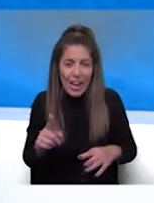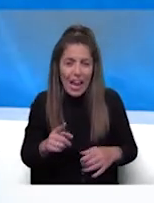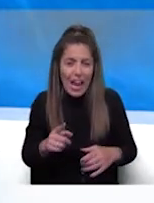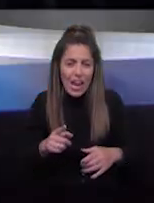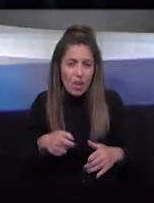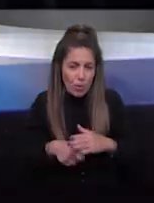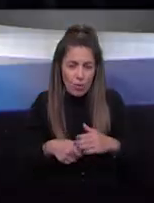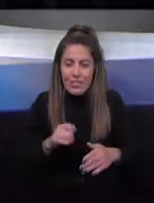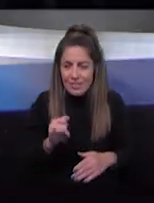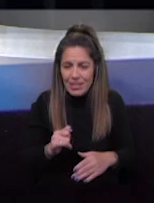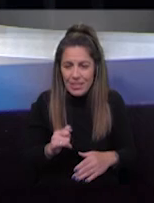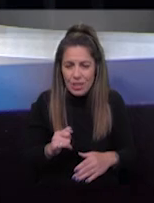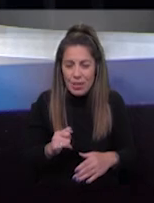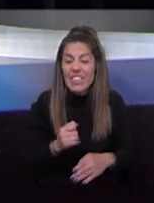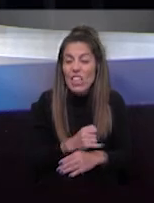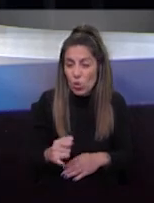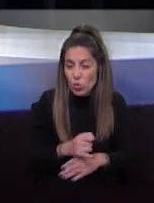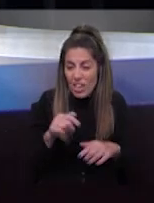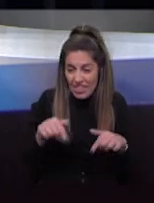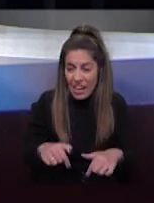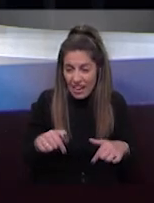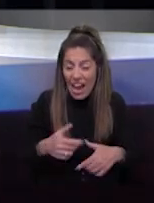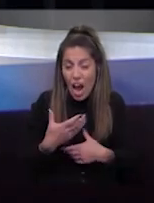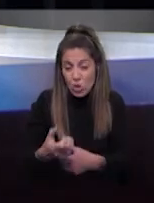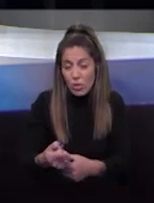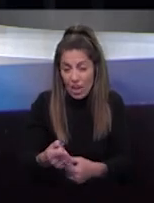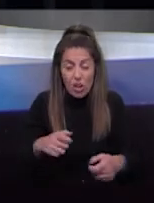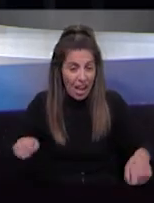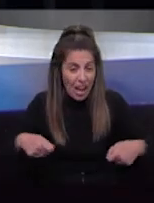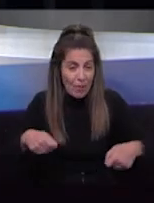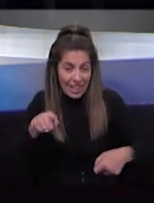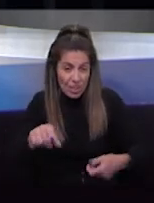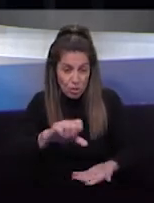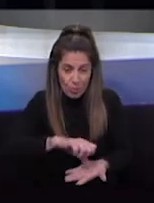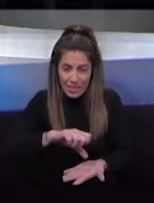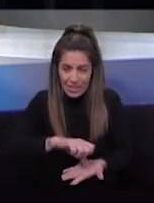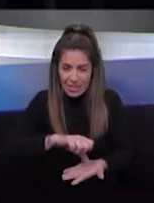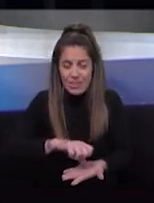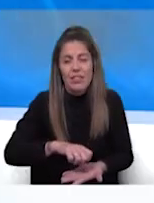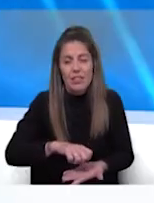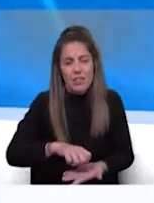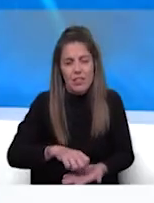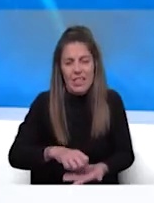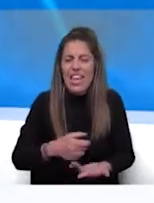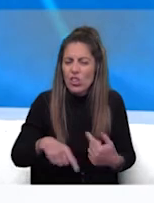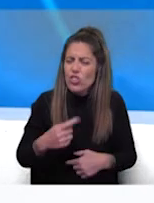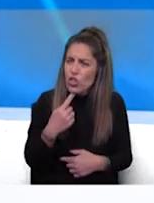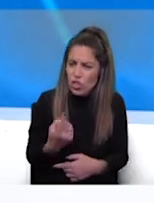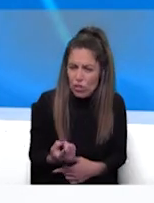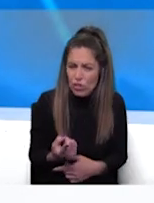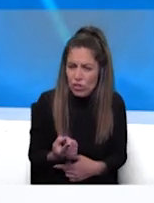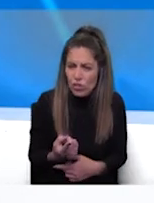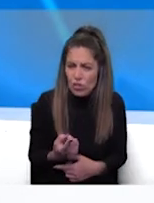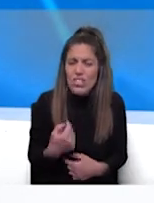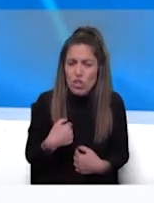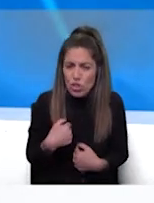de Odebrecht, pero sí instituciones de acá ayudaron a lavar en esos países. Entonces yo digo,